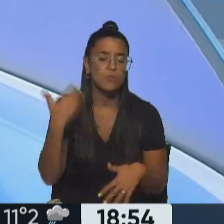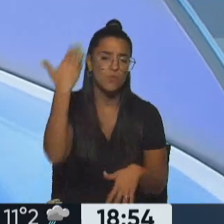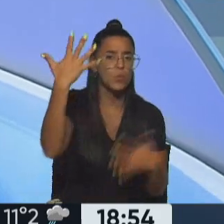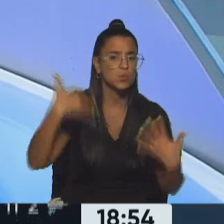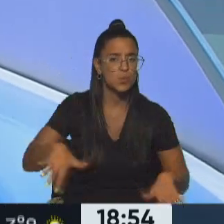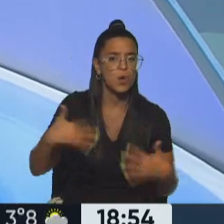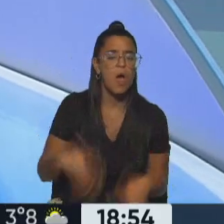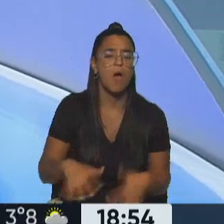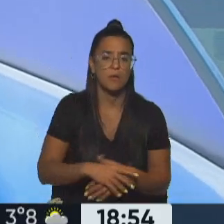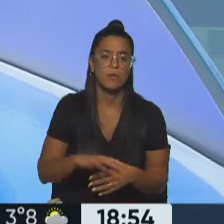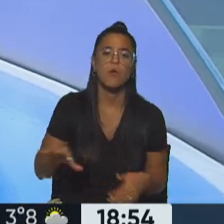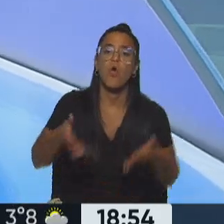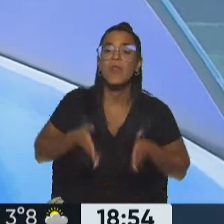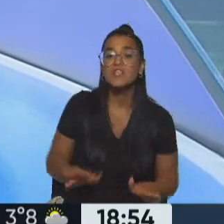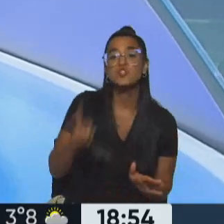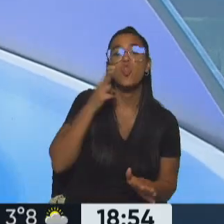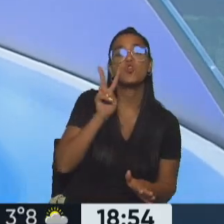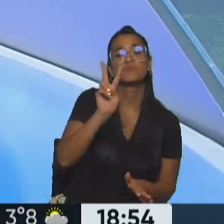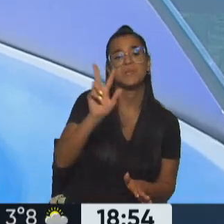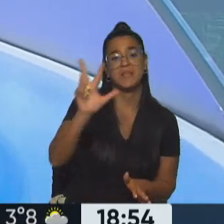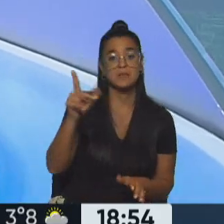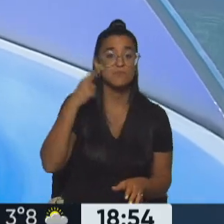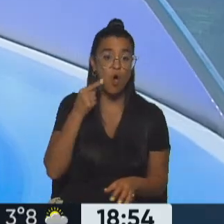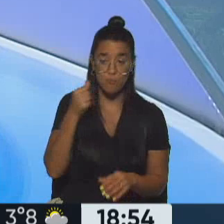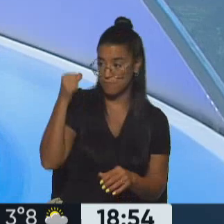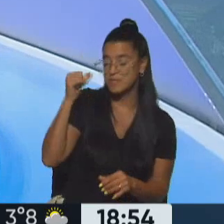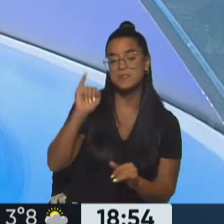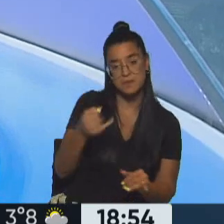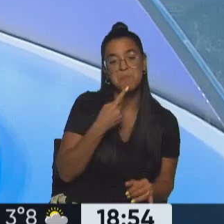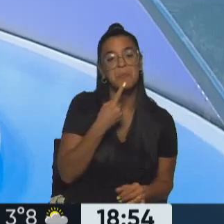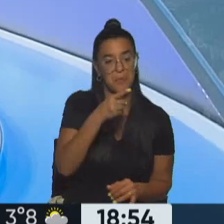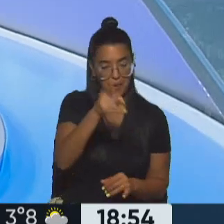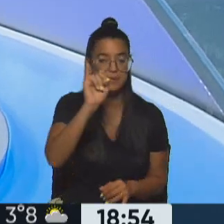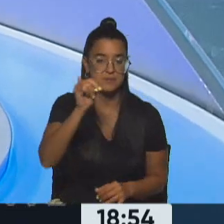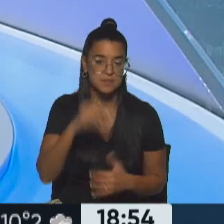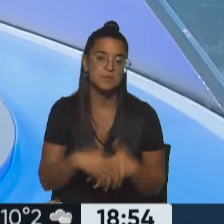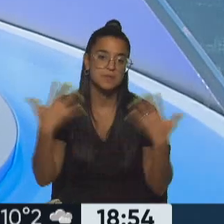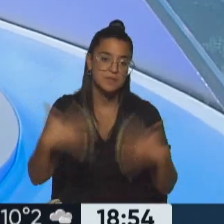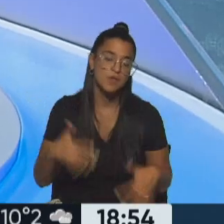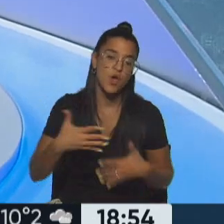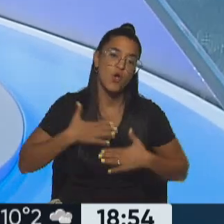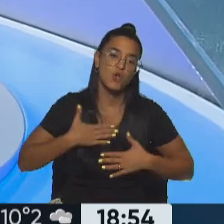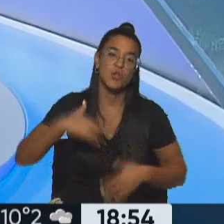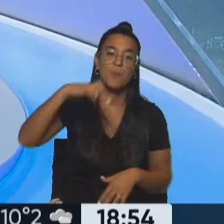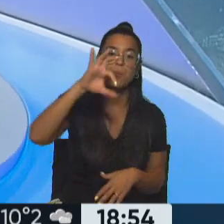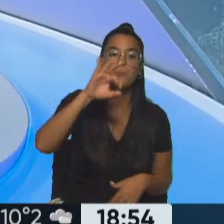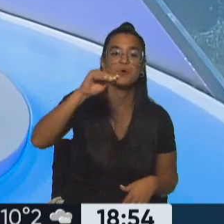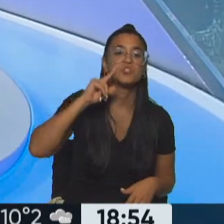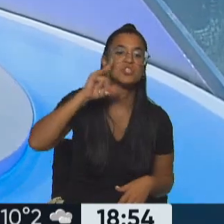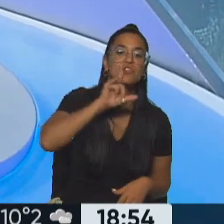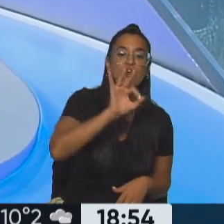2003 Qué suerte este pibe que tengo acá atrás este pibe que tenés ahí ahí atrás toca